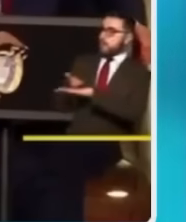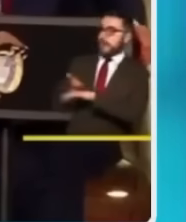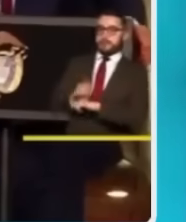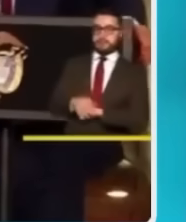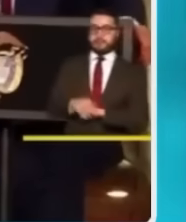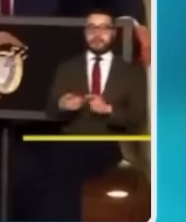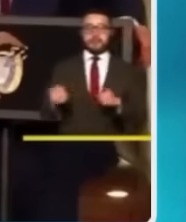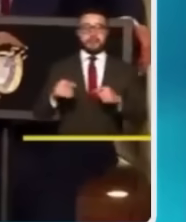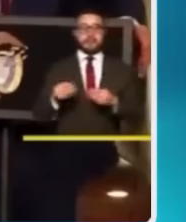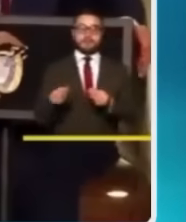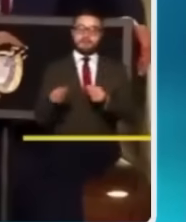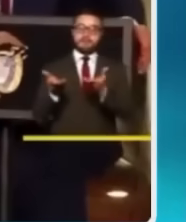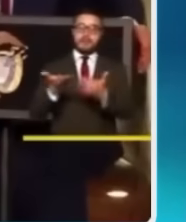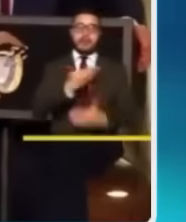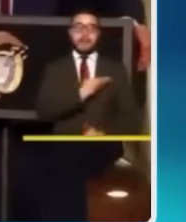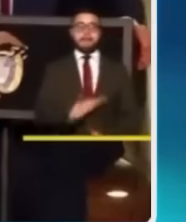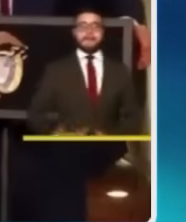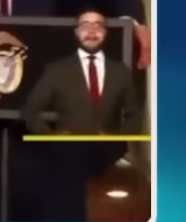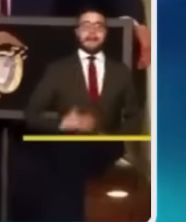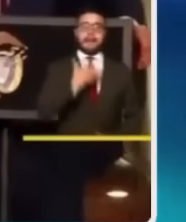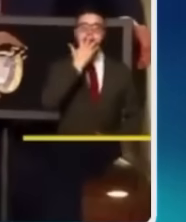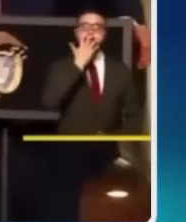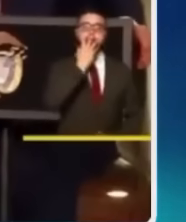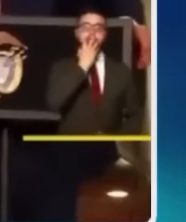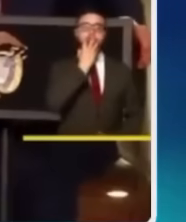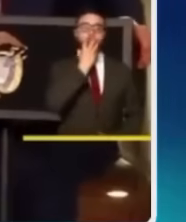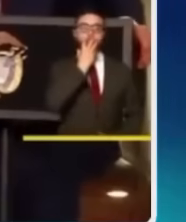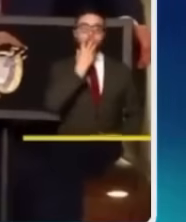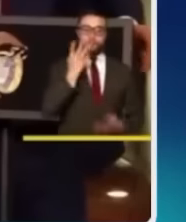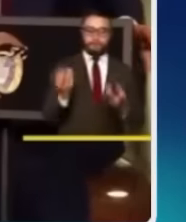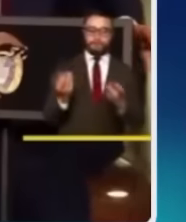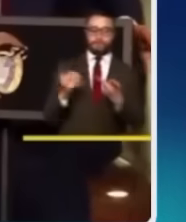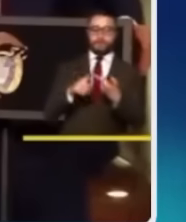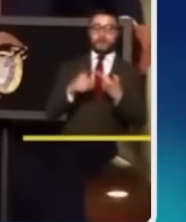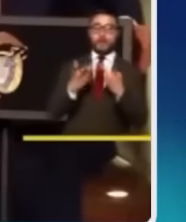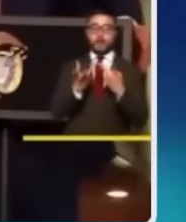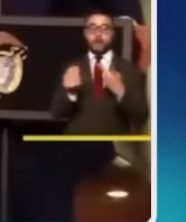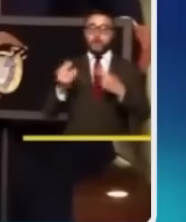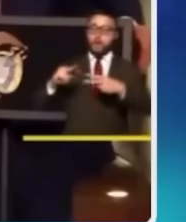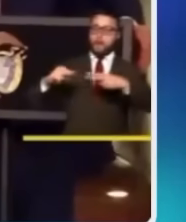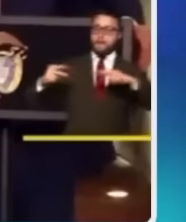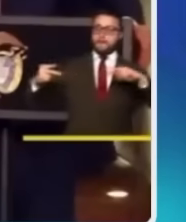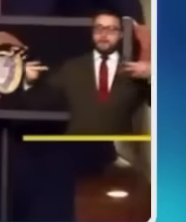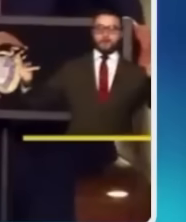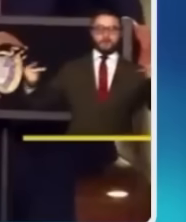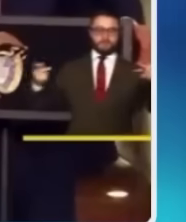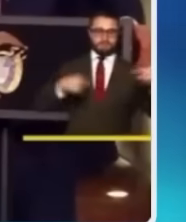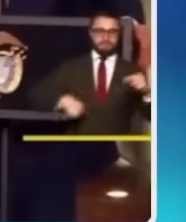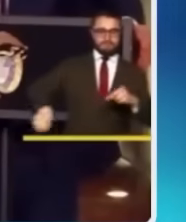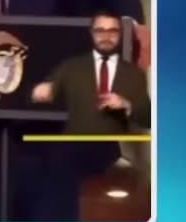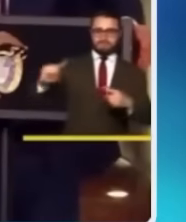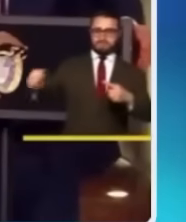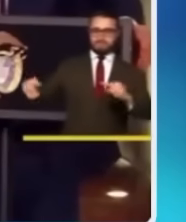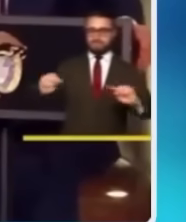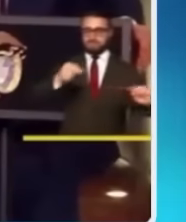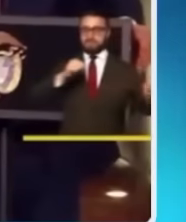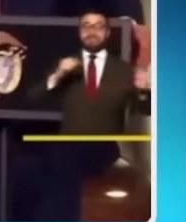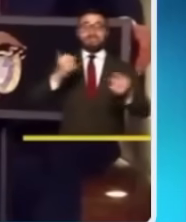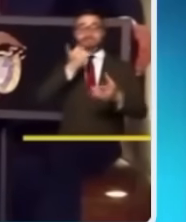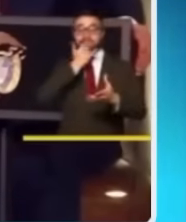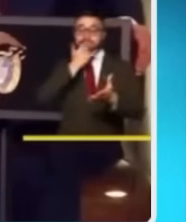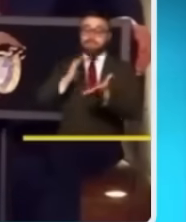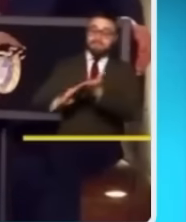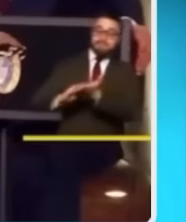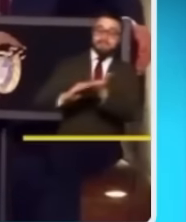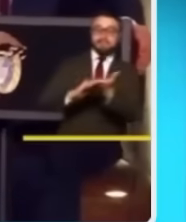sus golpes de estado tienen la intención de formar parte de el grupo de los bricks mientras Estados Unidos está perdiendo fuerzas